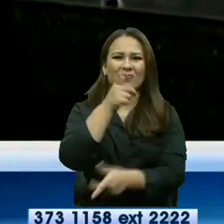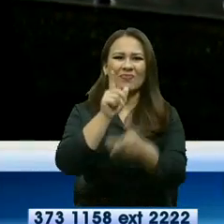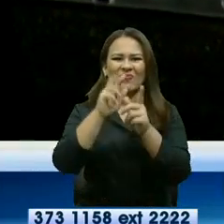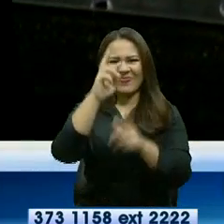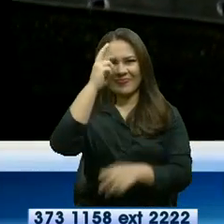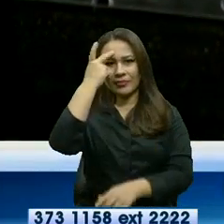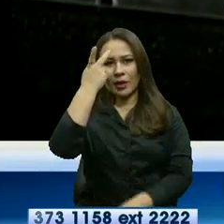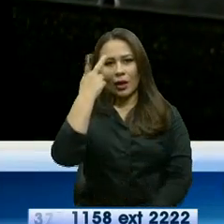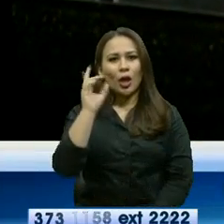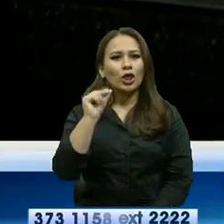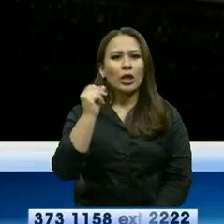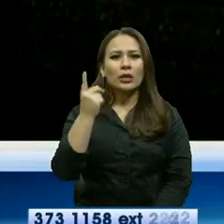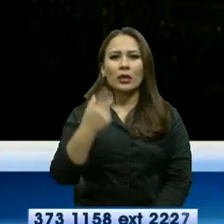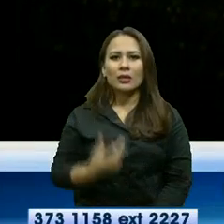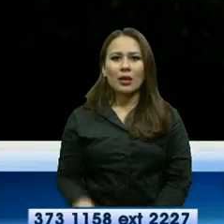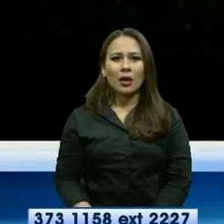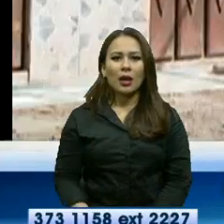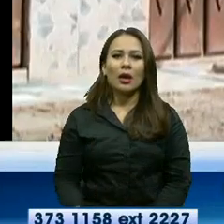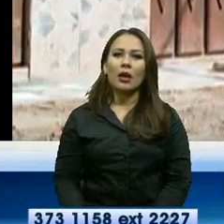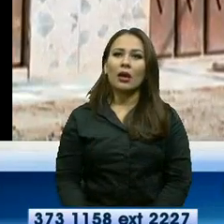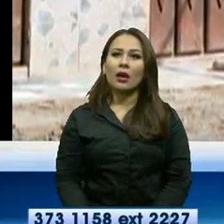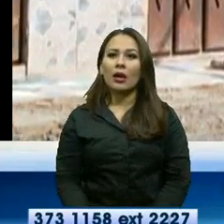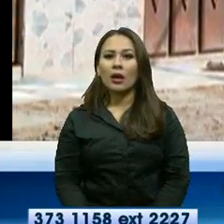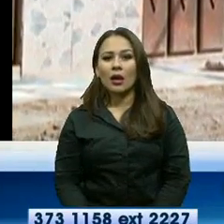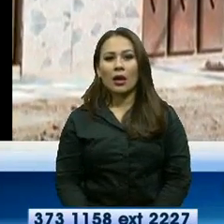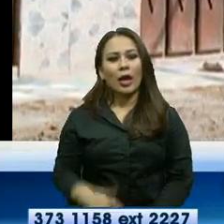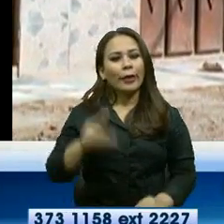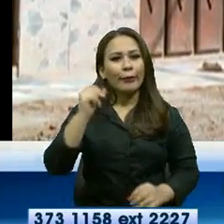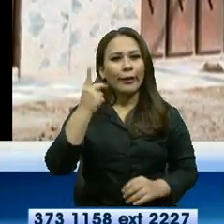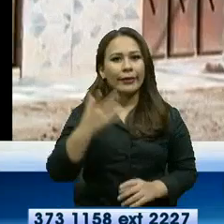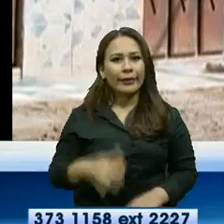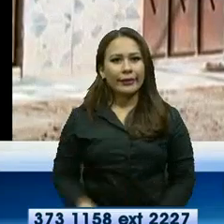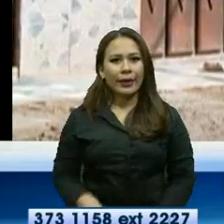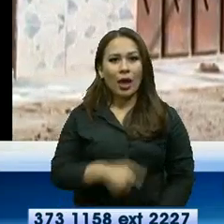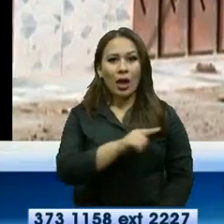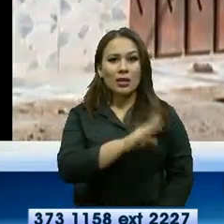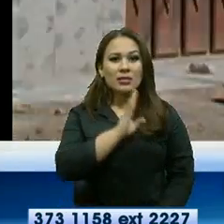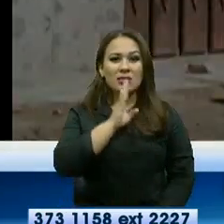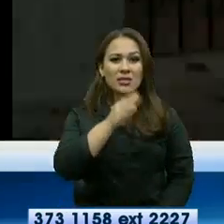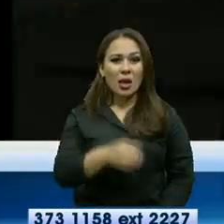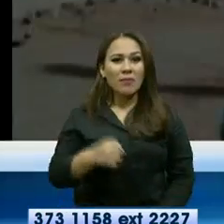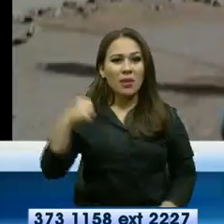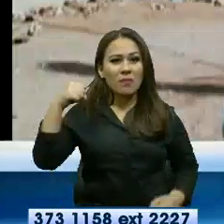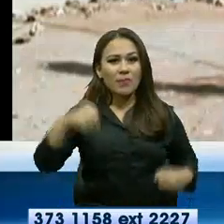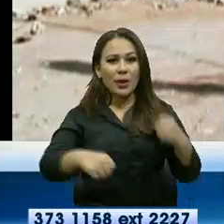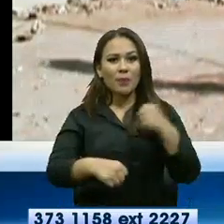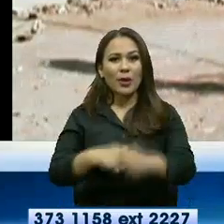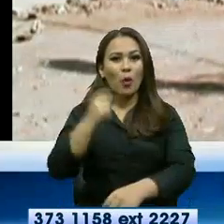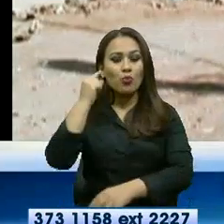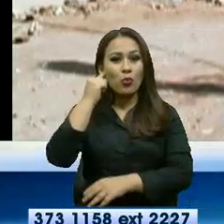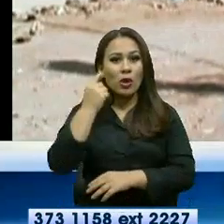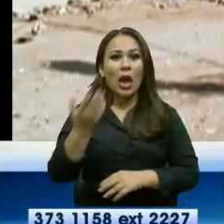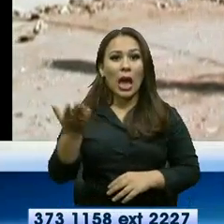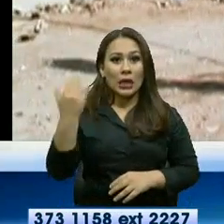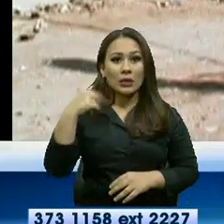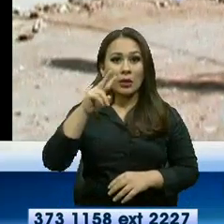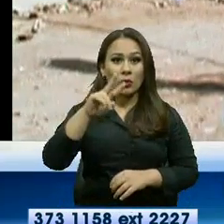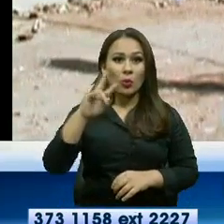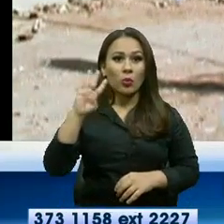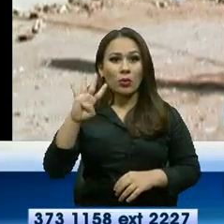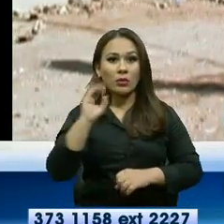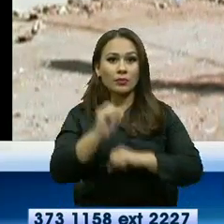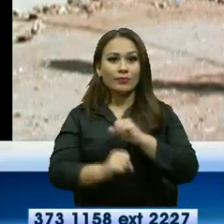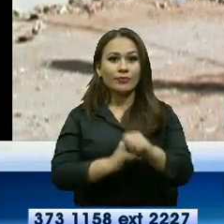que no asimilaba la gravedad de la situación, pero esta no sería la única ocasión que la mujer era agredida. Hace 2-4 años atrás también ya